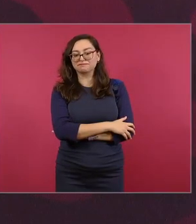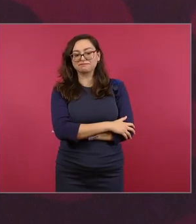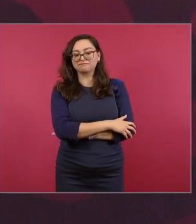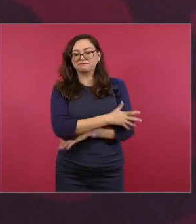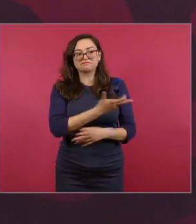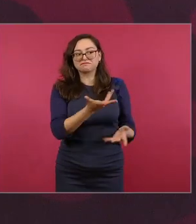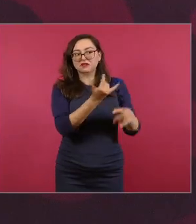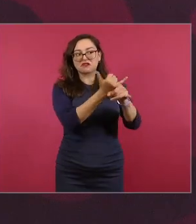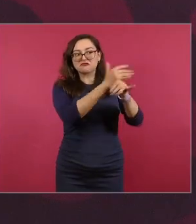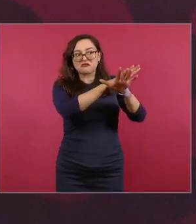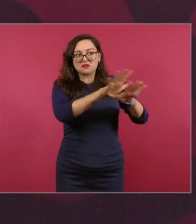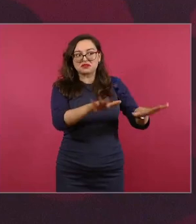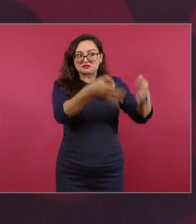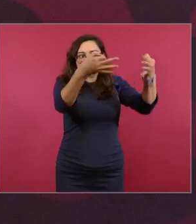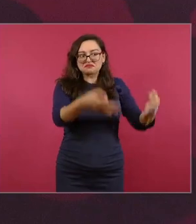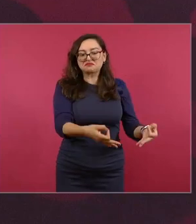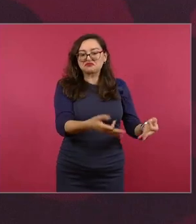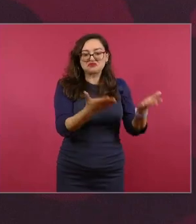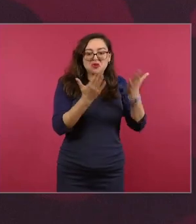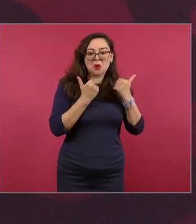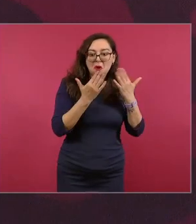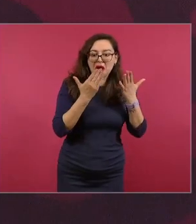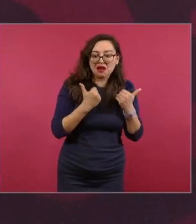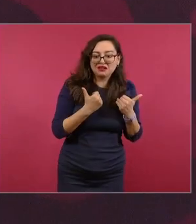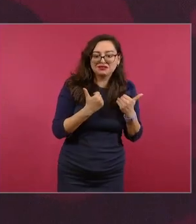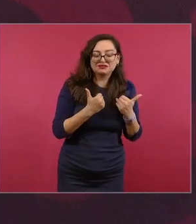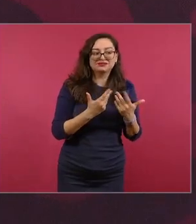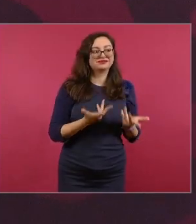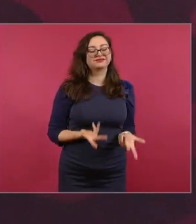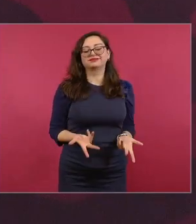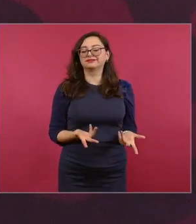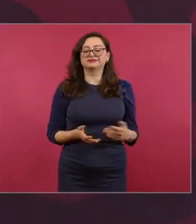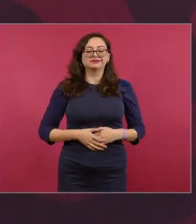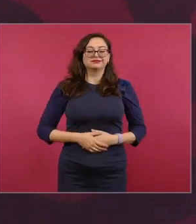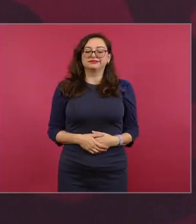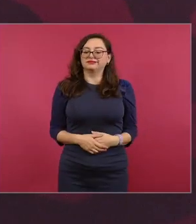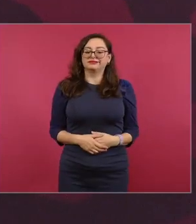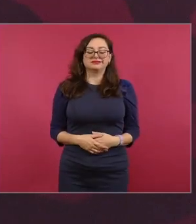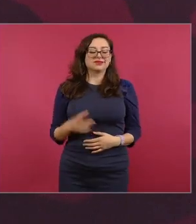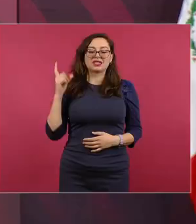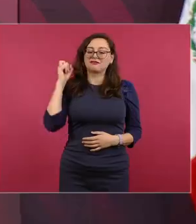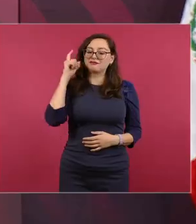y no informan con objetividad, pues entonces